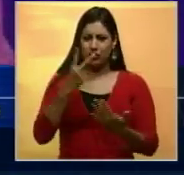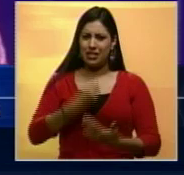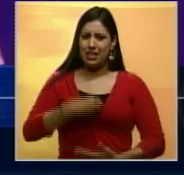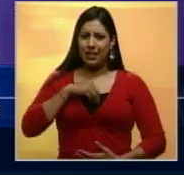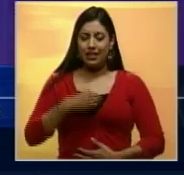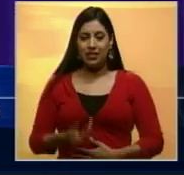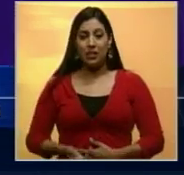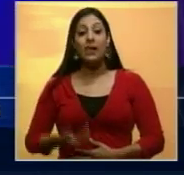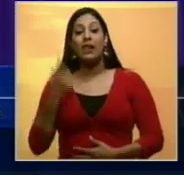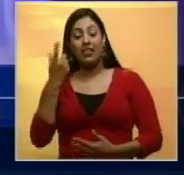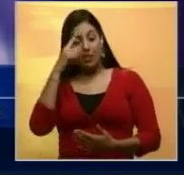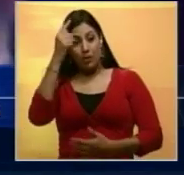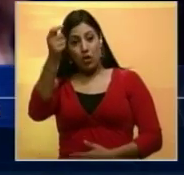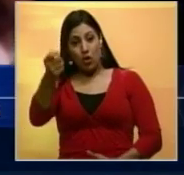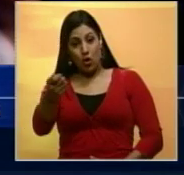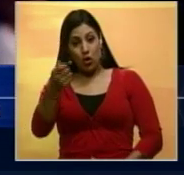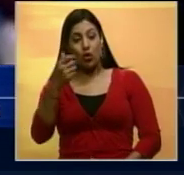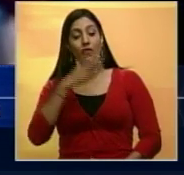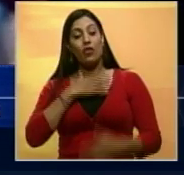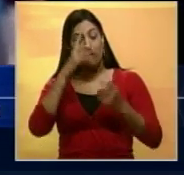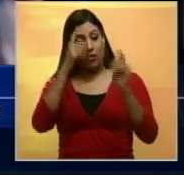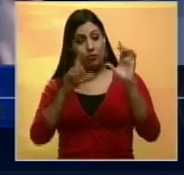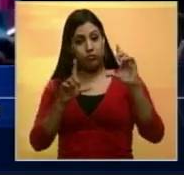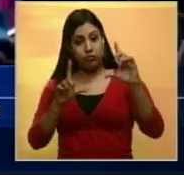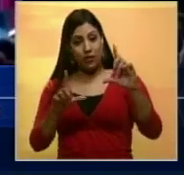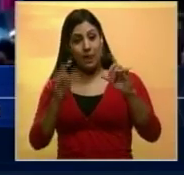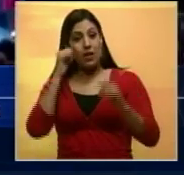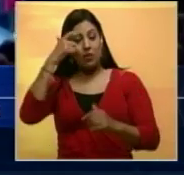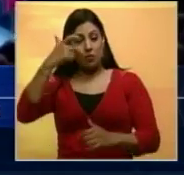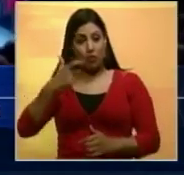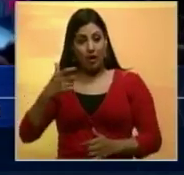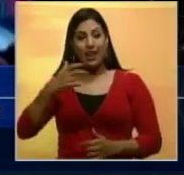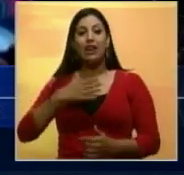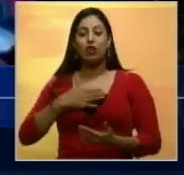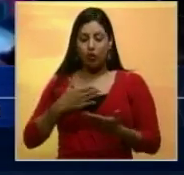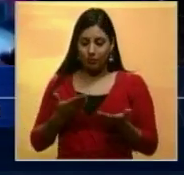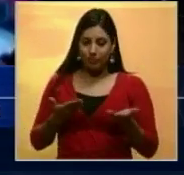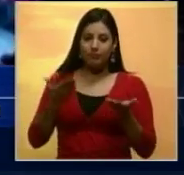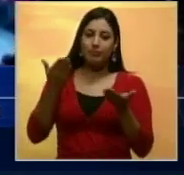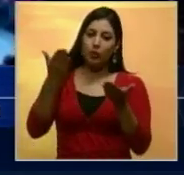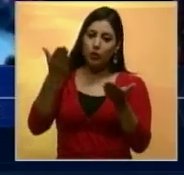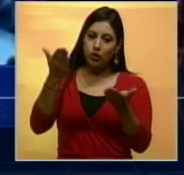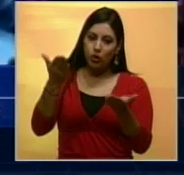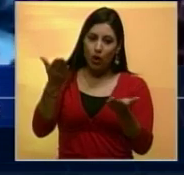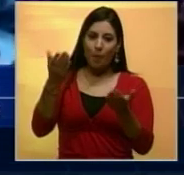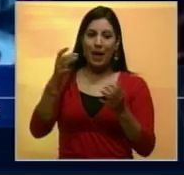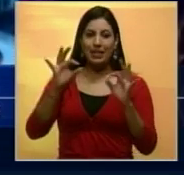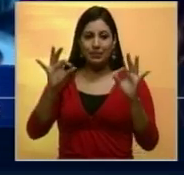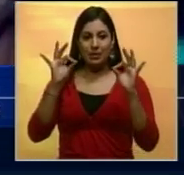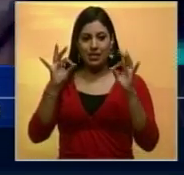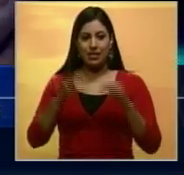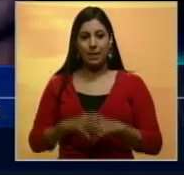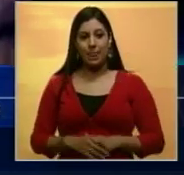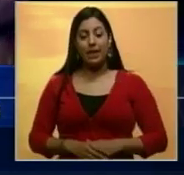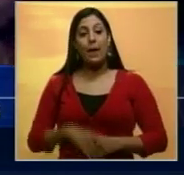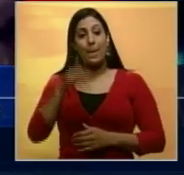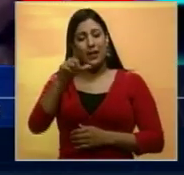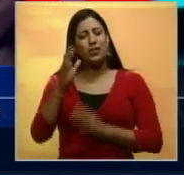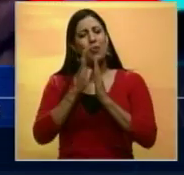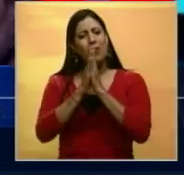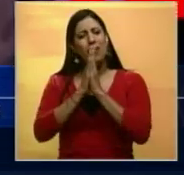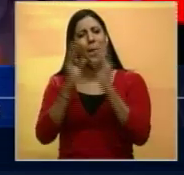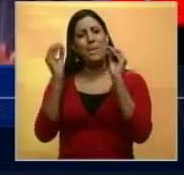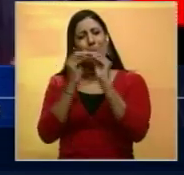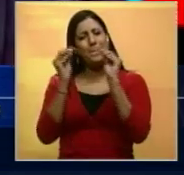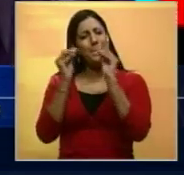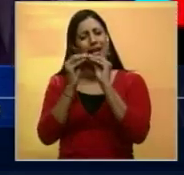Anthony. Durante un homenaje a la carrera de Marc, la diva del Bronx fue quien le presentó el galardón especial. El público pedía a